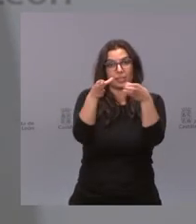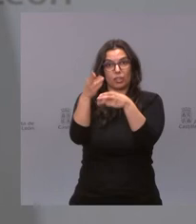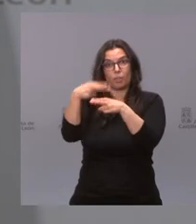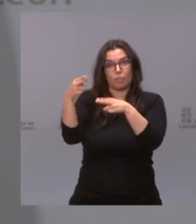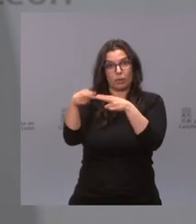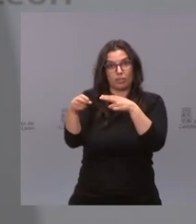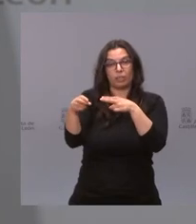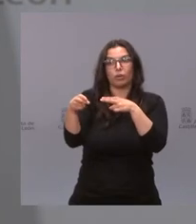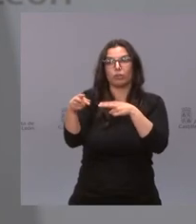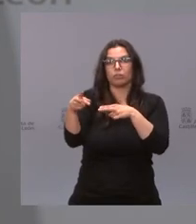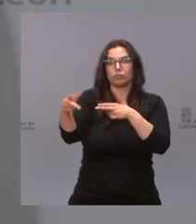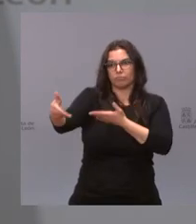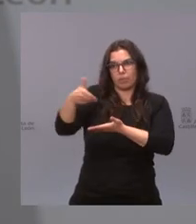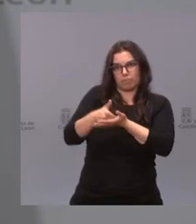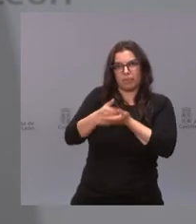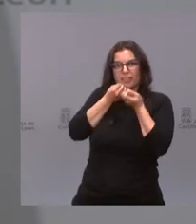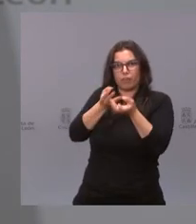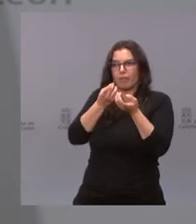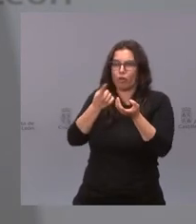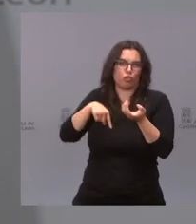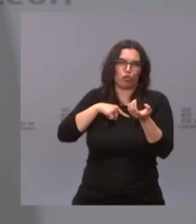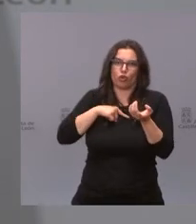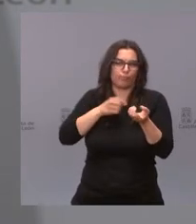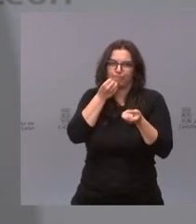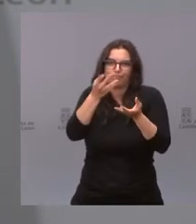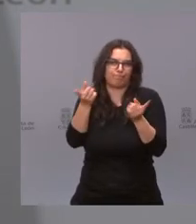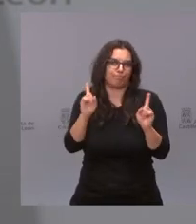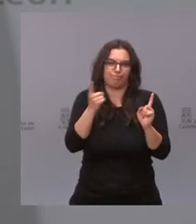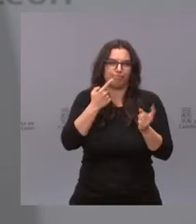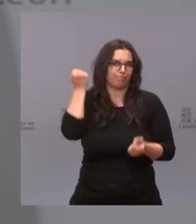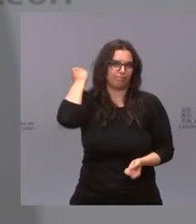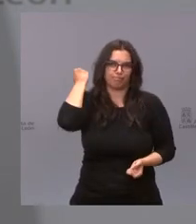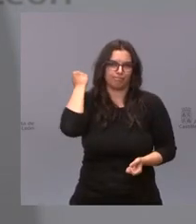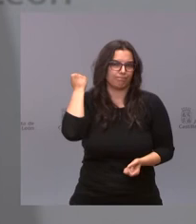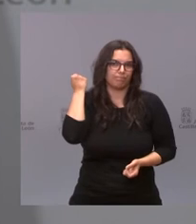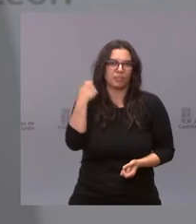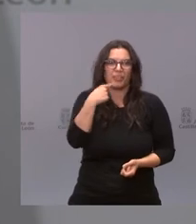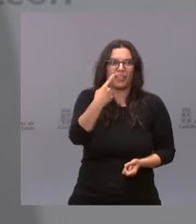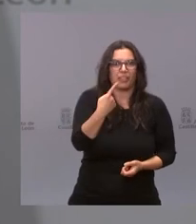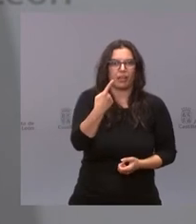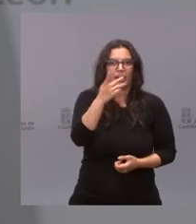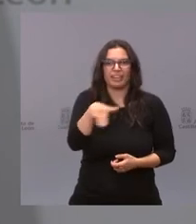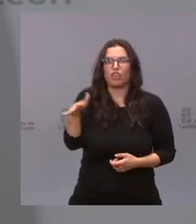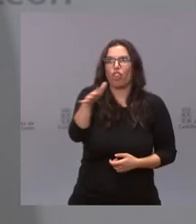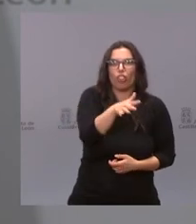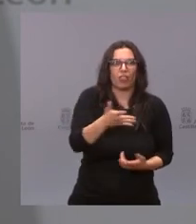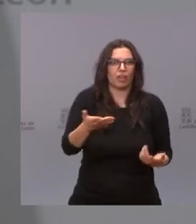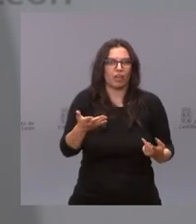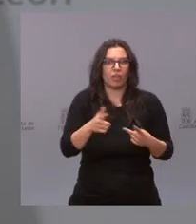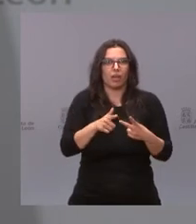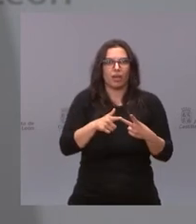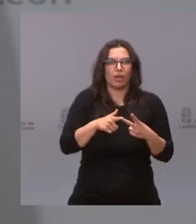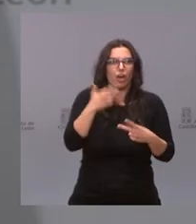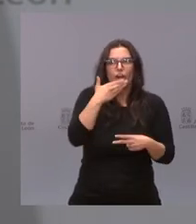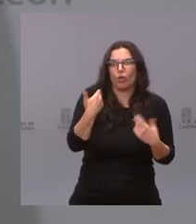información que naturalmente nosotros no vamos a dar. Nosotros no vamos a decir ni dónde están los menores, ni cómo están, ni en qué